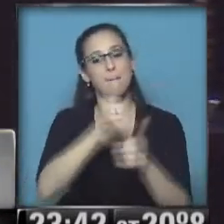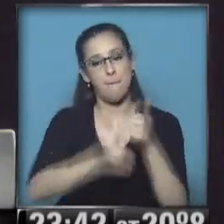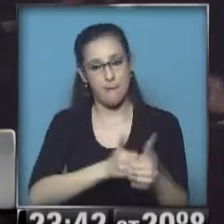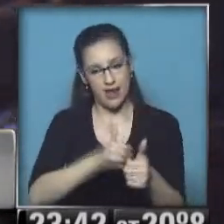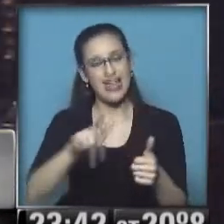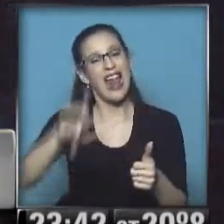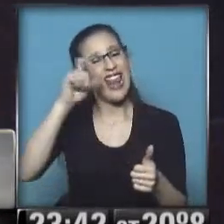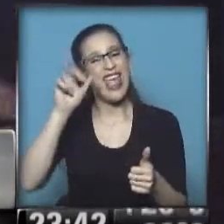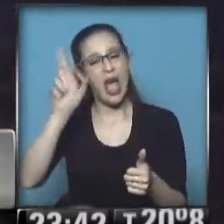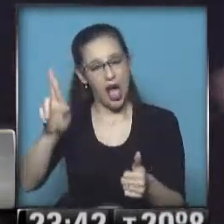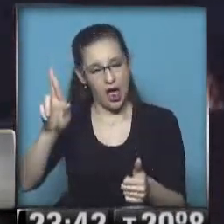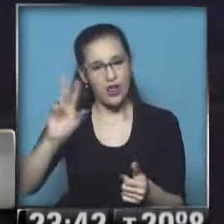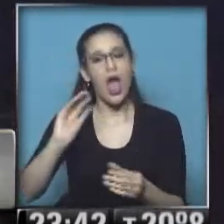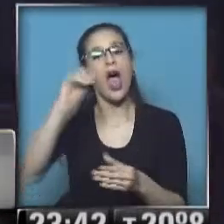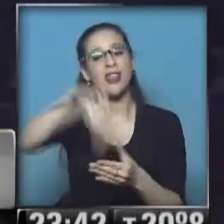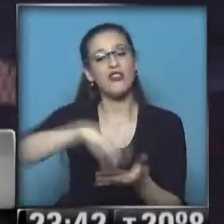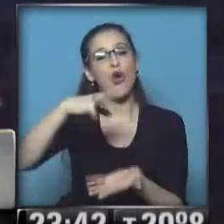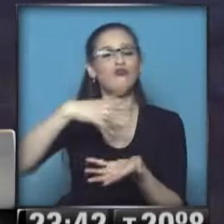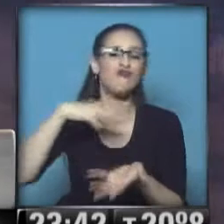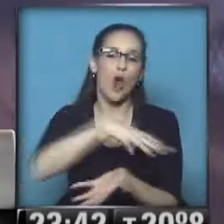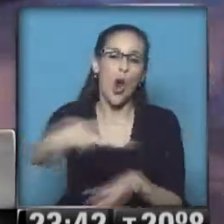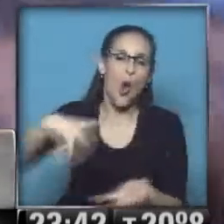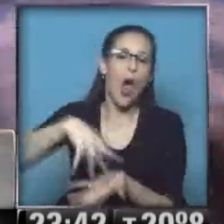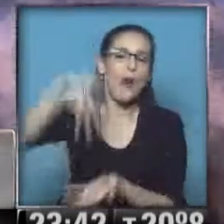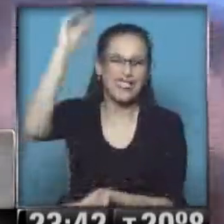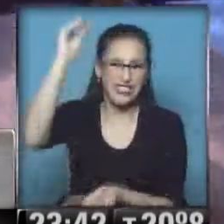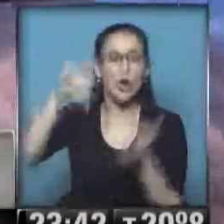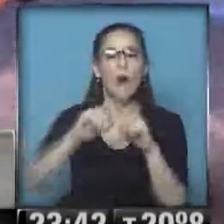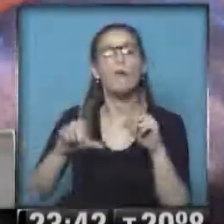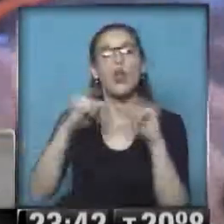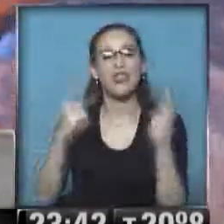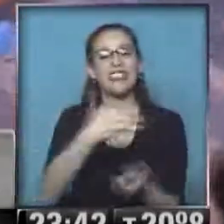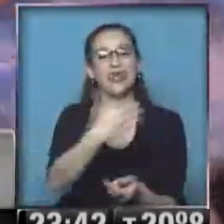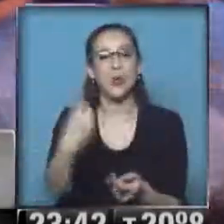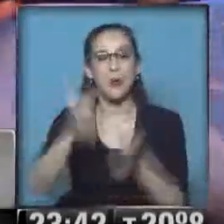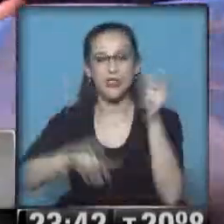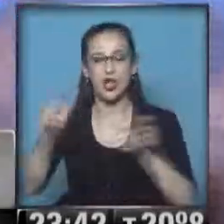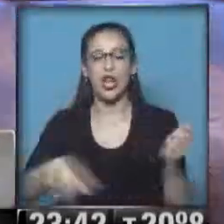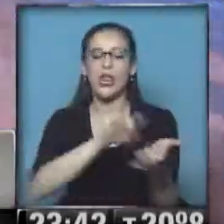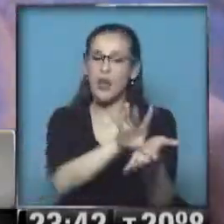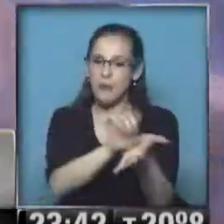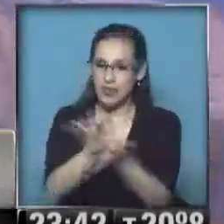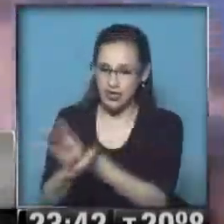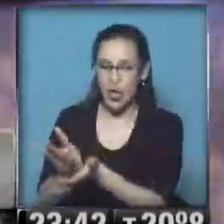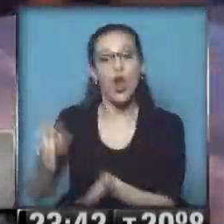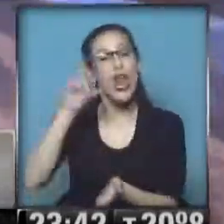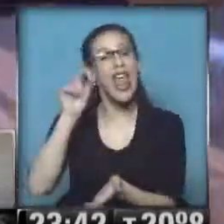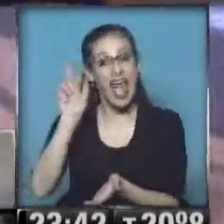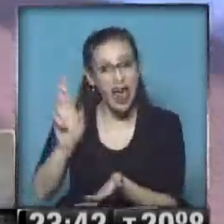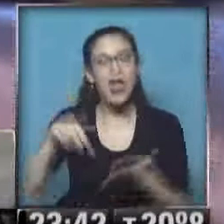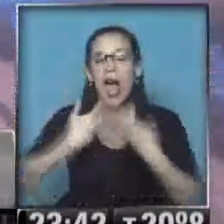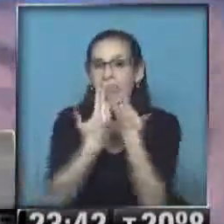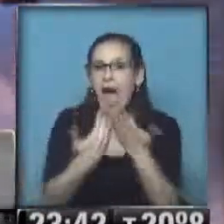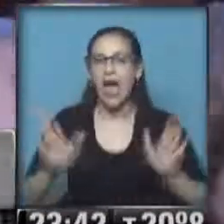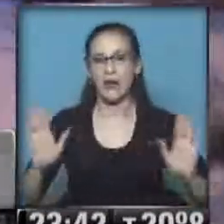en reclamo de la reincorporación de los 61 despedidos. Lear reabrió sus puertas tras dos semanas sin actividad